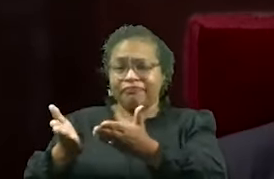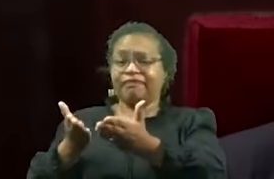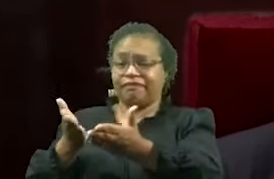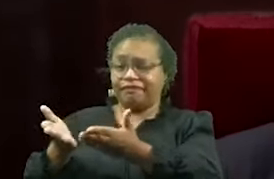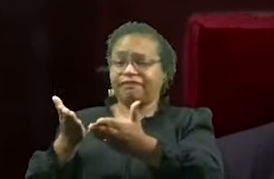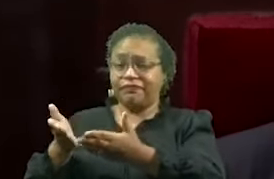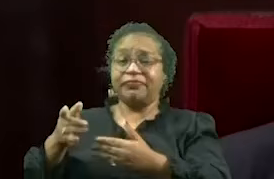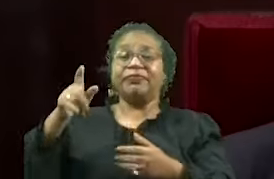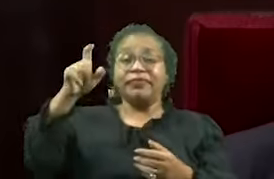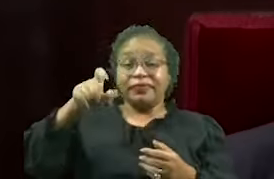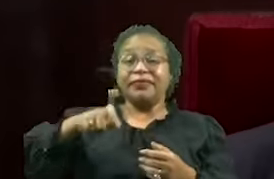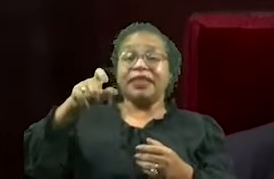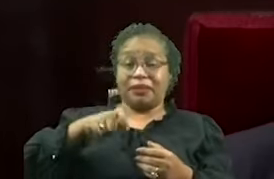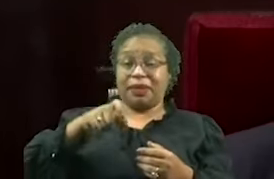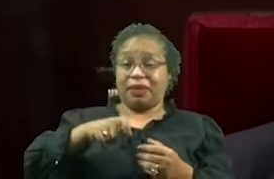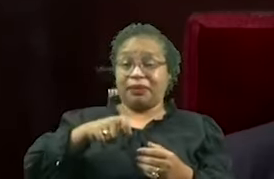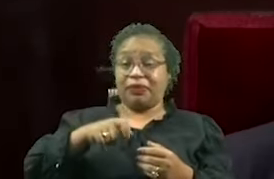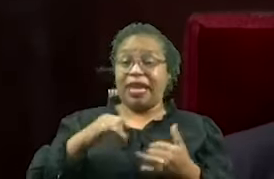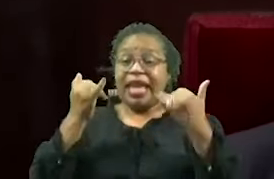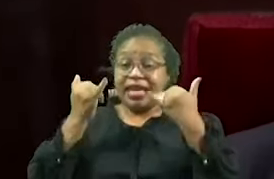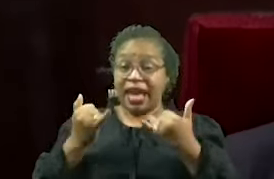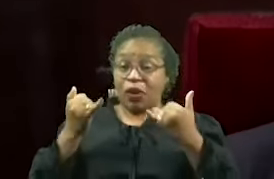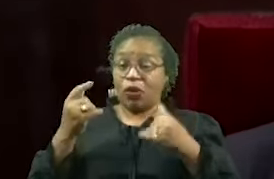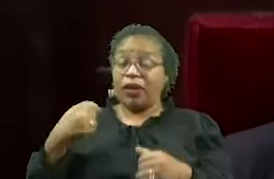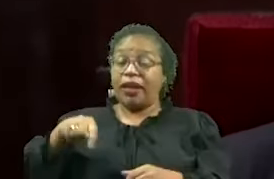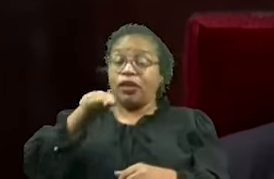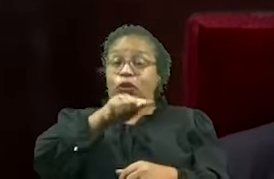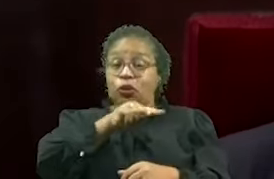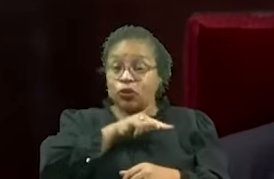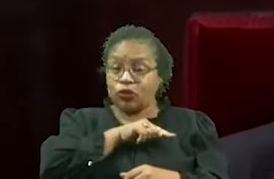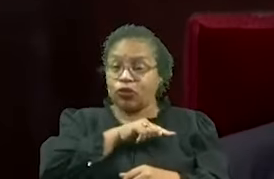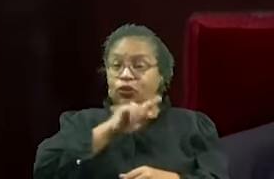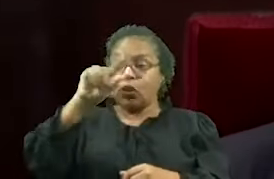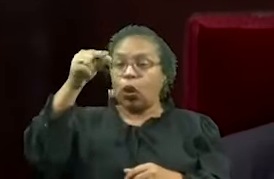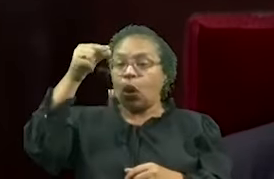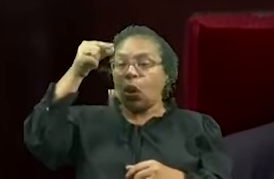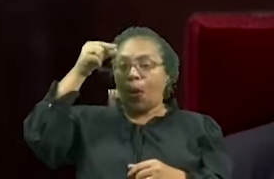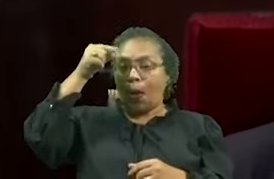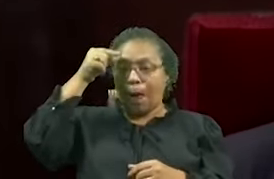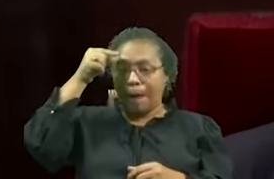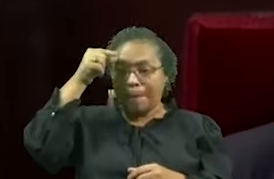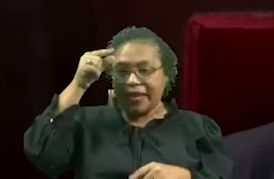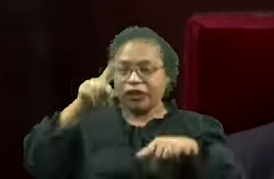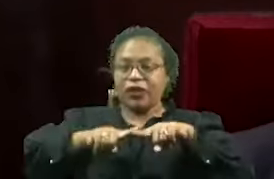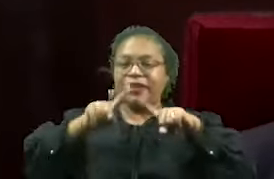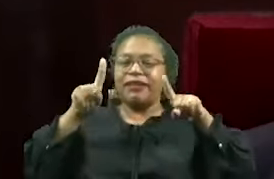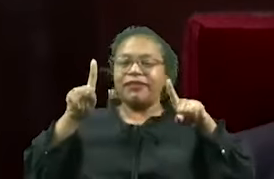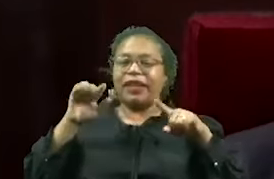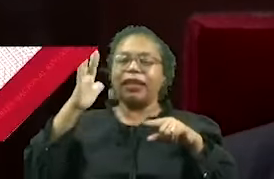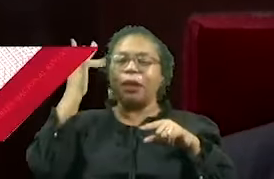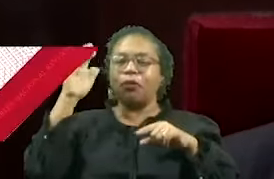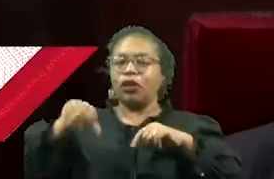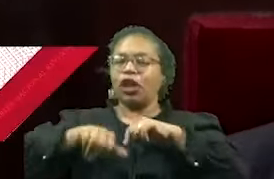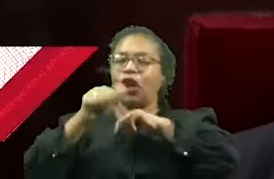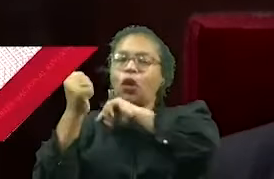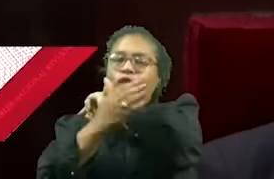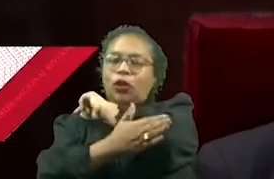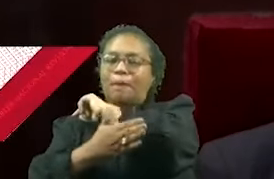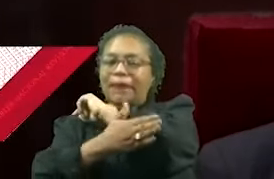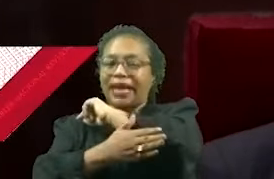mundo están recorriendo el camino opuesto con gobiernos que buscan formas de perpetuar a sus líderes en el